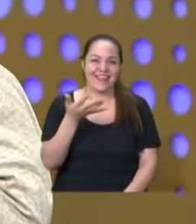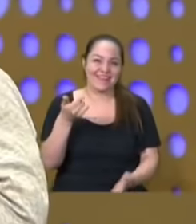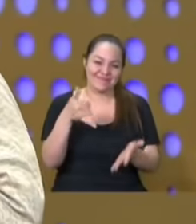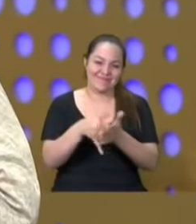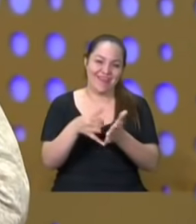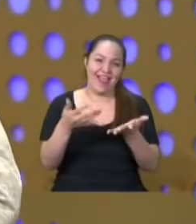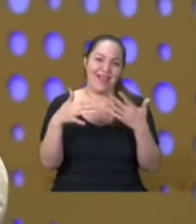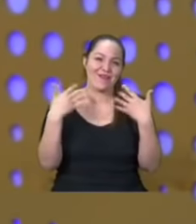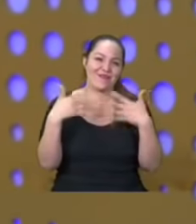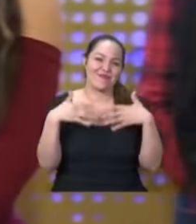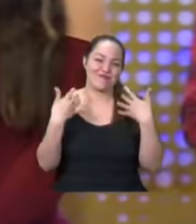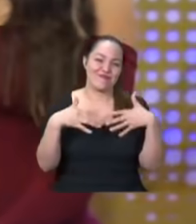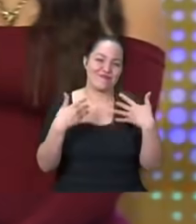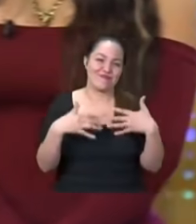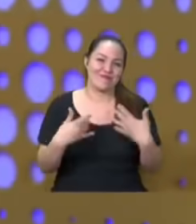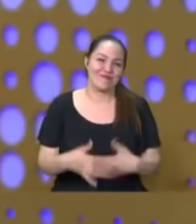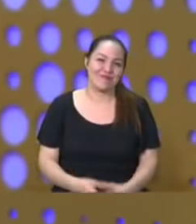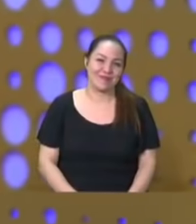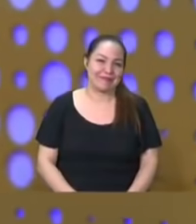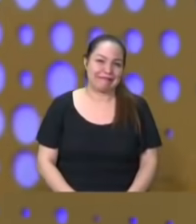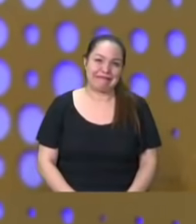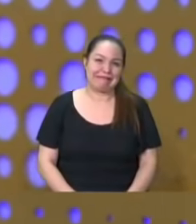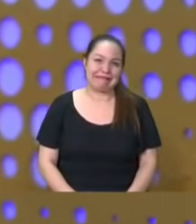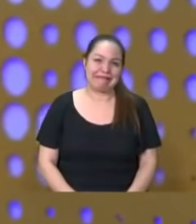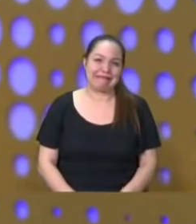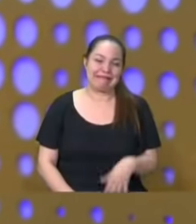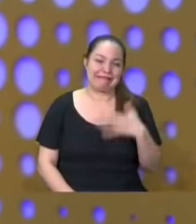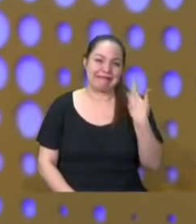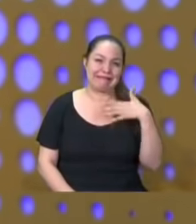bloquearon. Ay. No, les da pena.